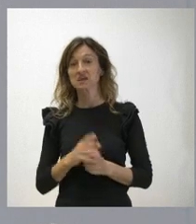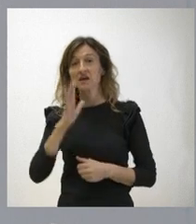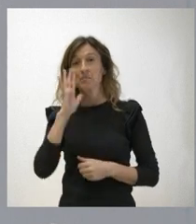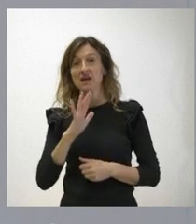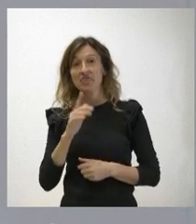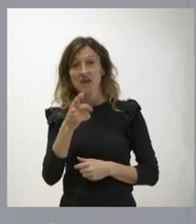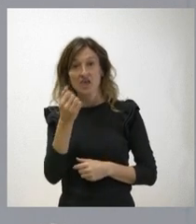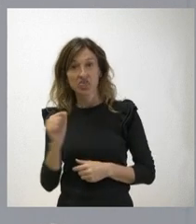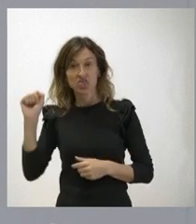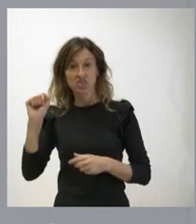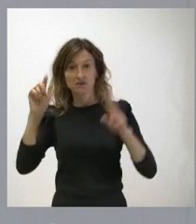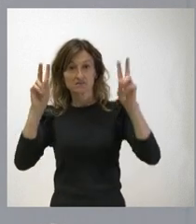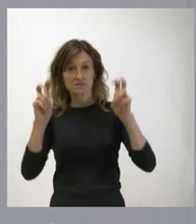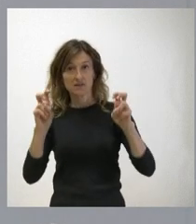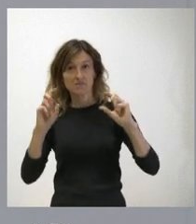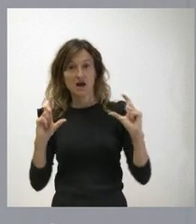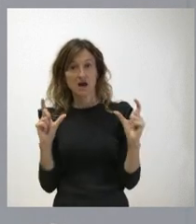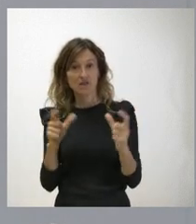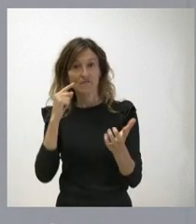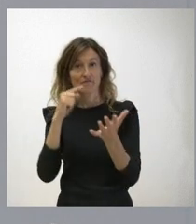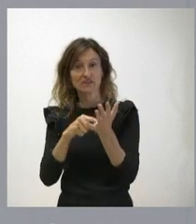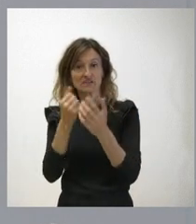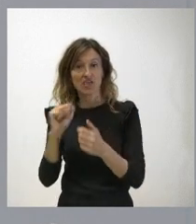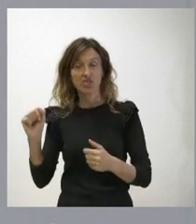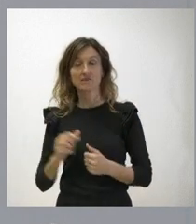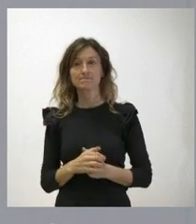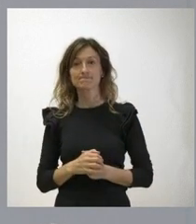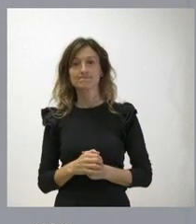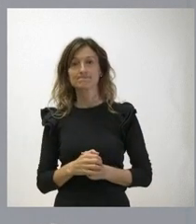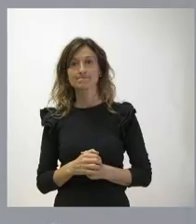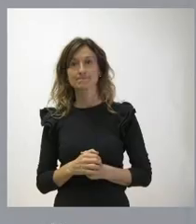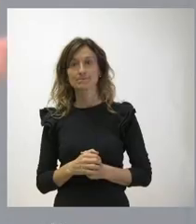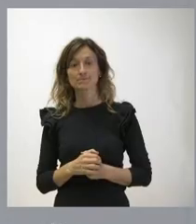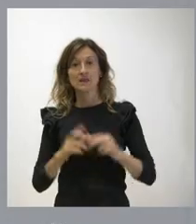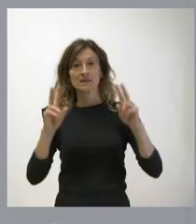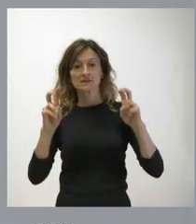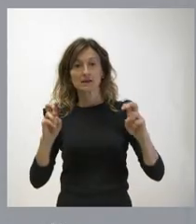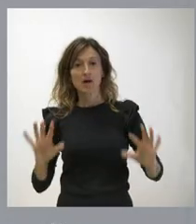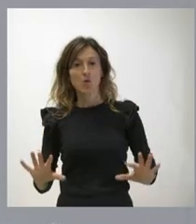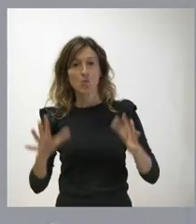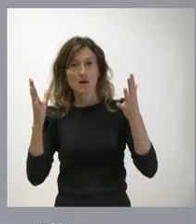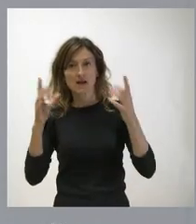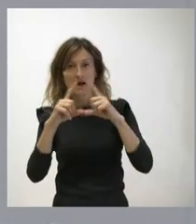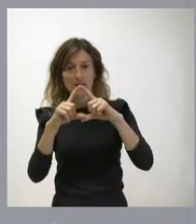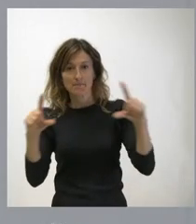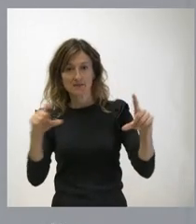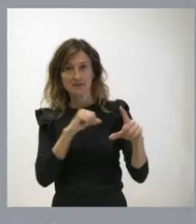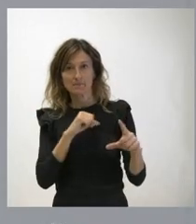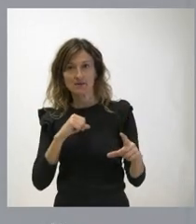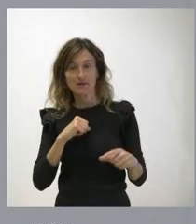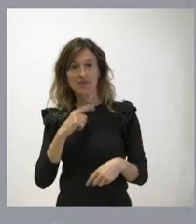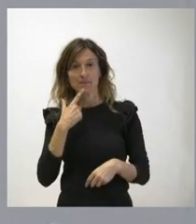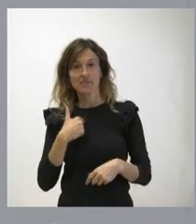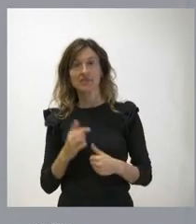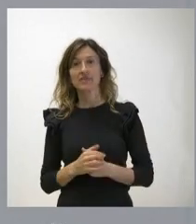incumplir en esta materia la fecha para la celebración de AC de presidentes sobre la huelga en una empresa privada que usted me manifiesta pues